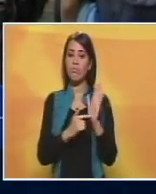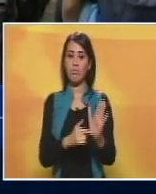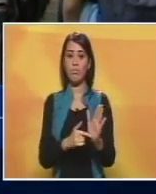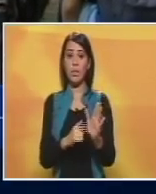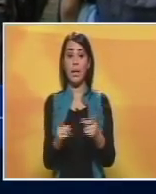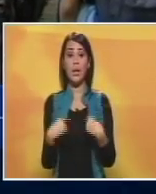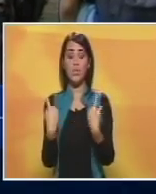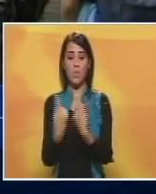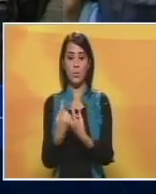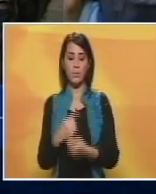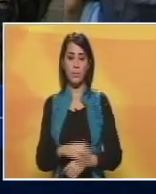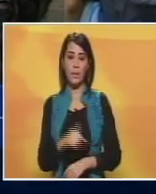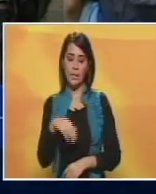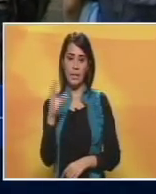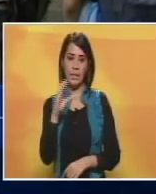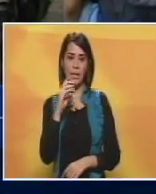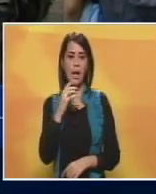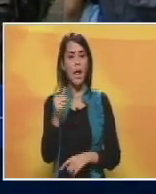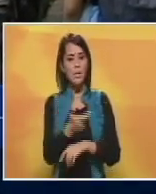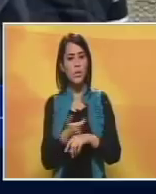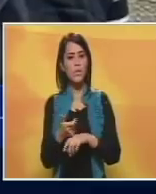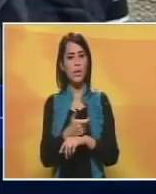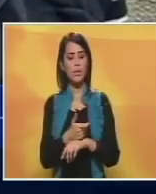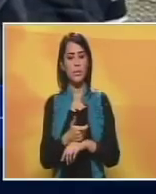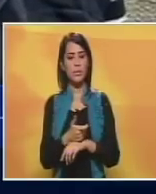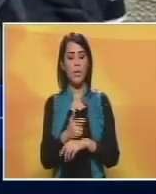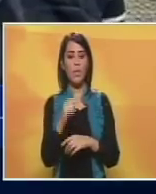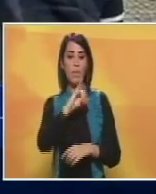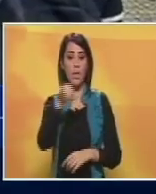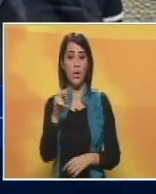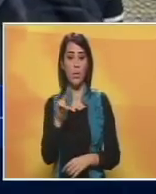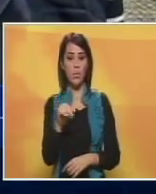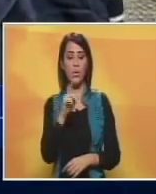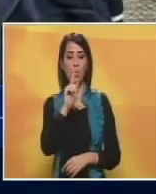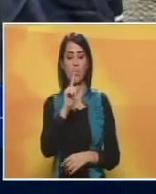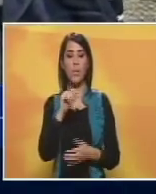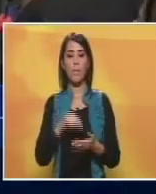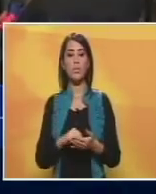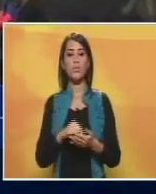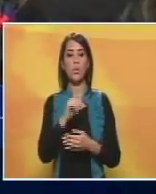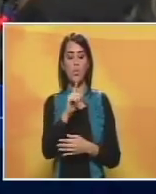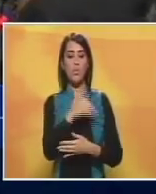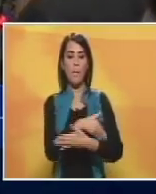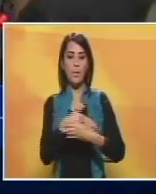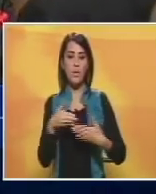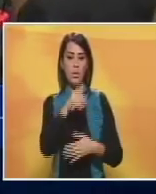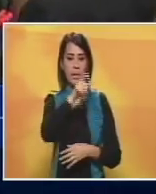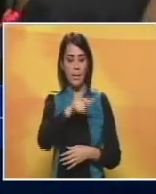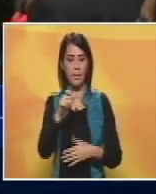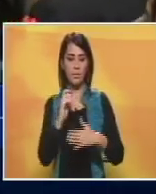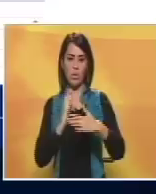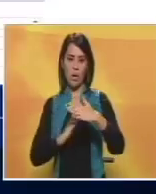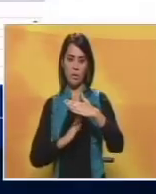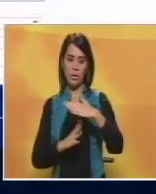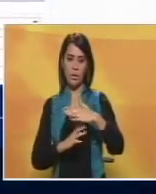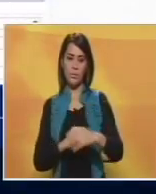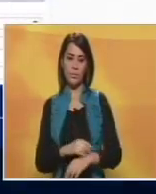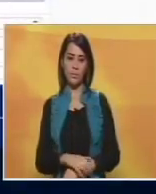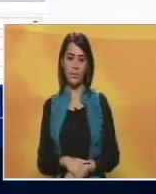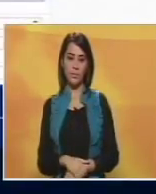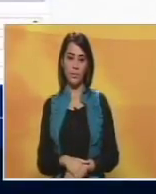en la sede diplomática. El gobierno calculó a mediados de junio 1.1 millones el número de extranjeros residentes, de los